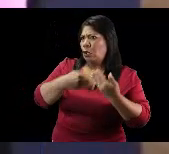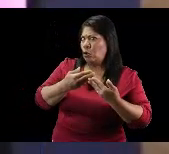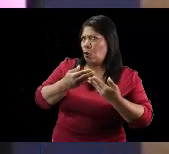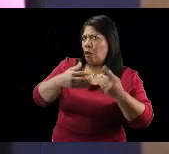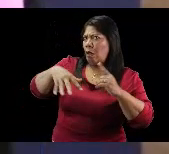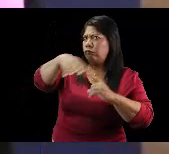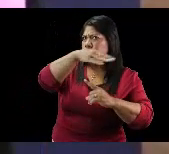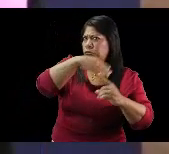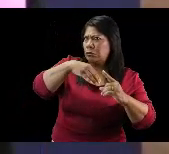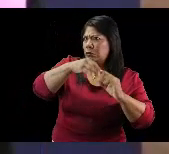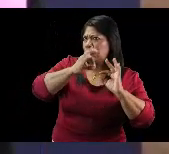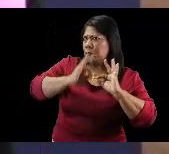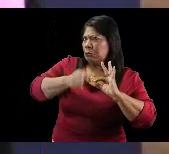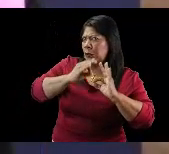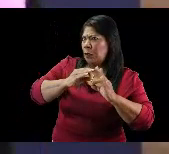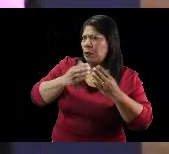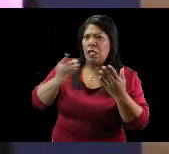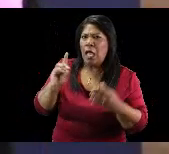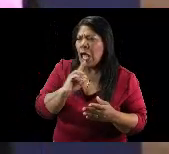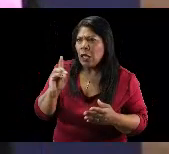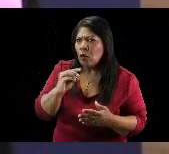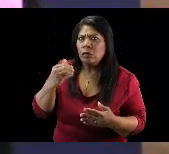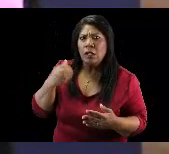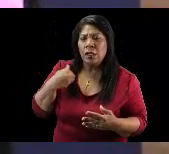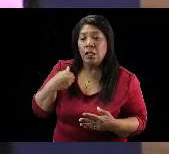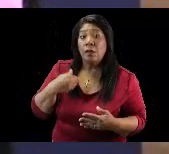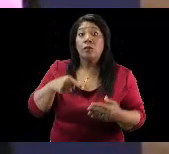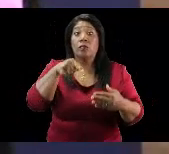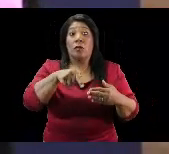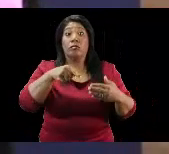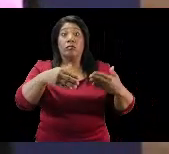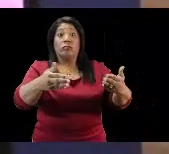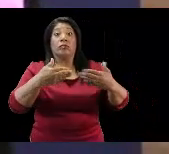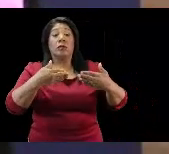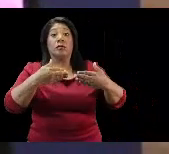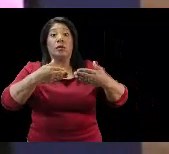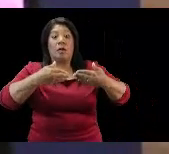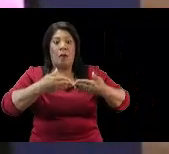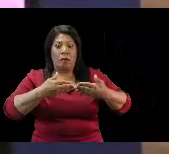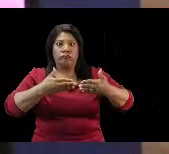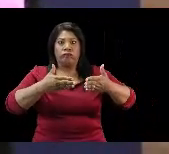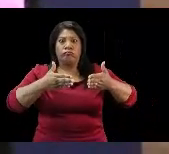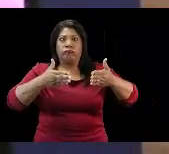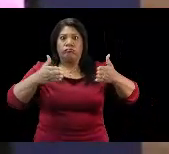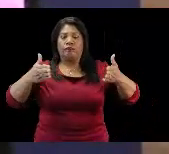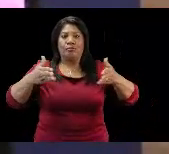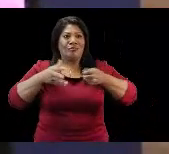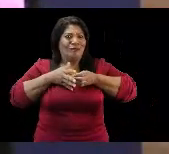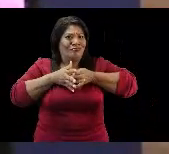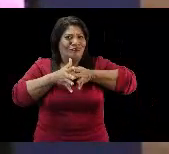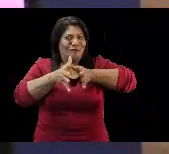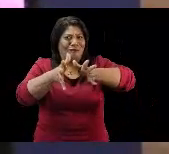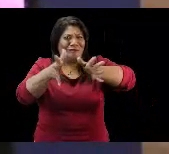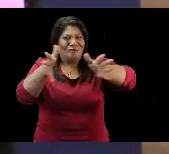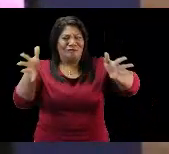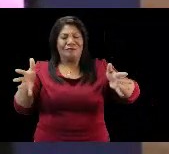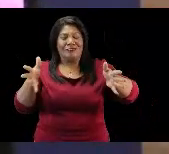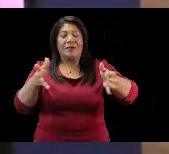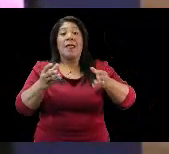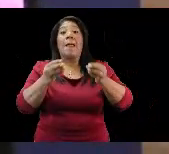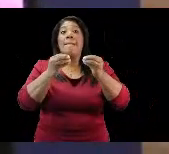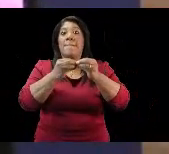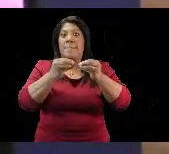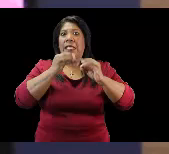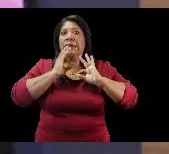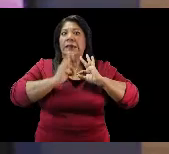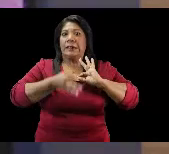aplica la interpretación del lenguaje de señas? En Panamá ha ampliado mucho esta profesión en